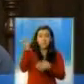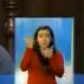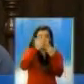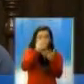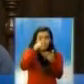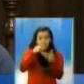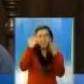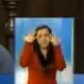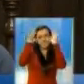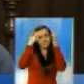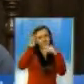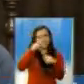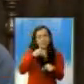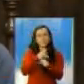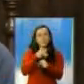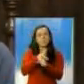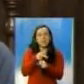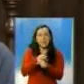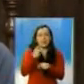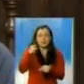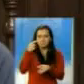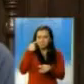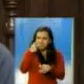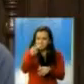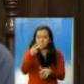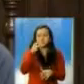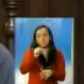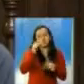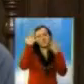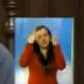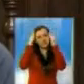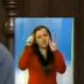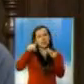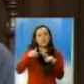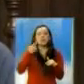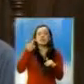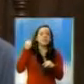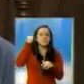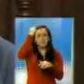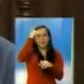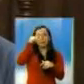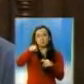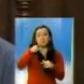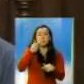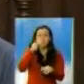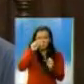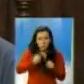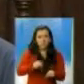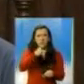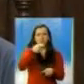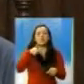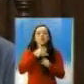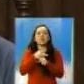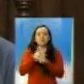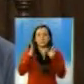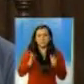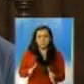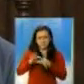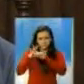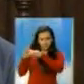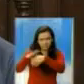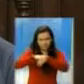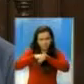de hoy, como una persona que es realmente merecedora de que todos los guatemaltecos nos unamos. Le dejo